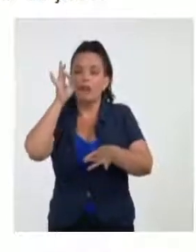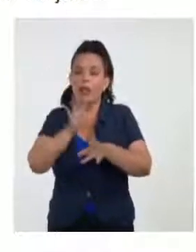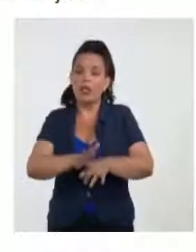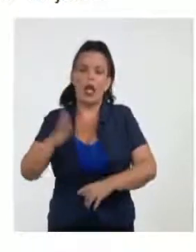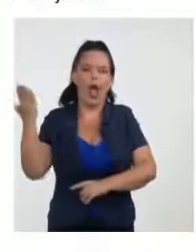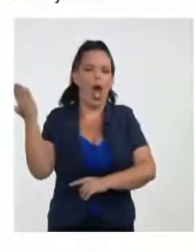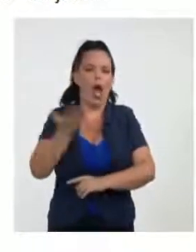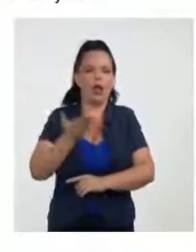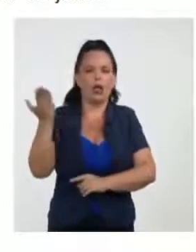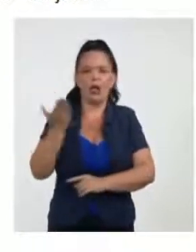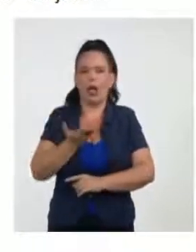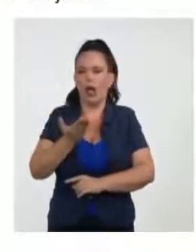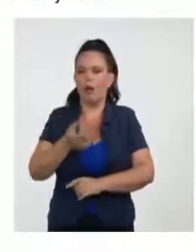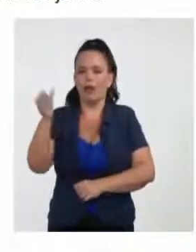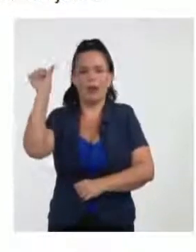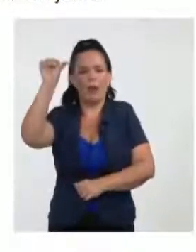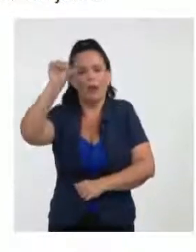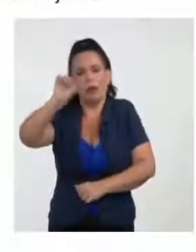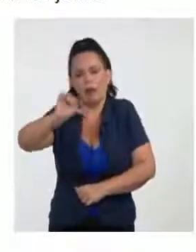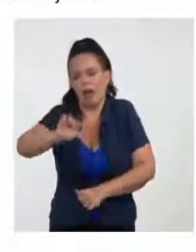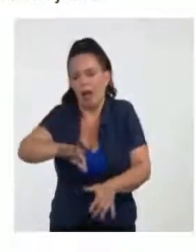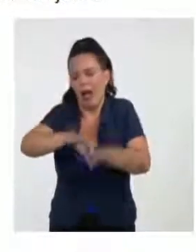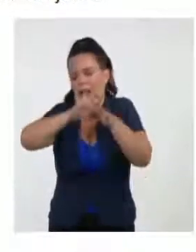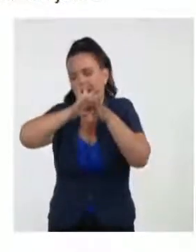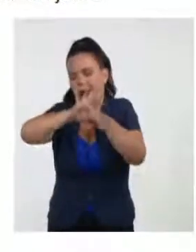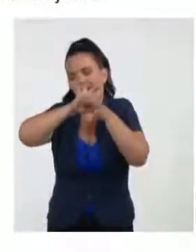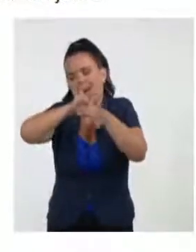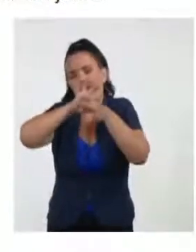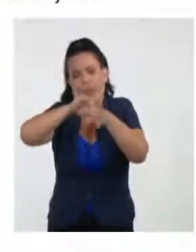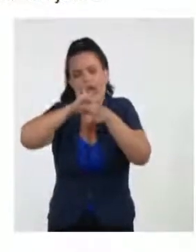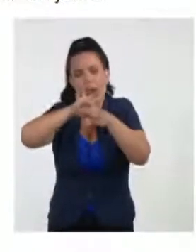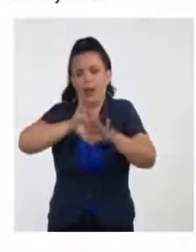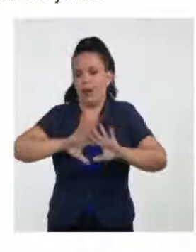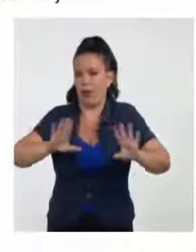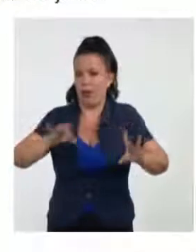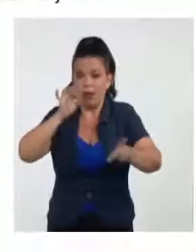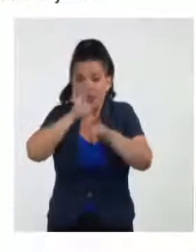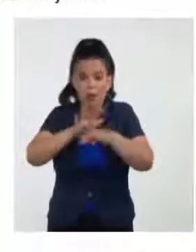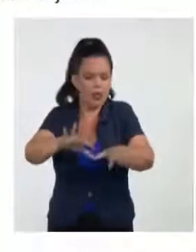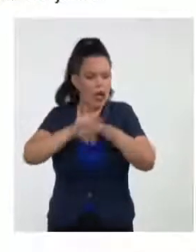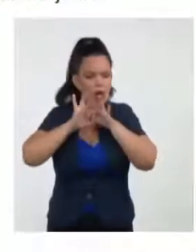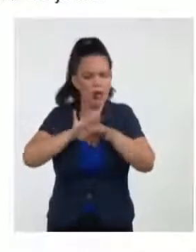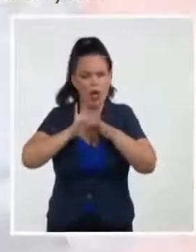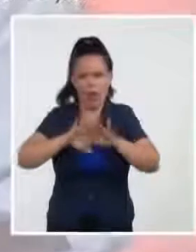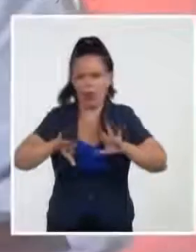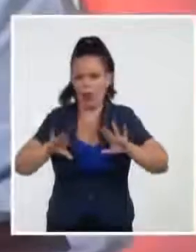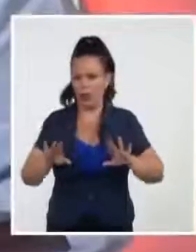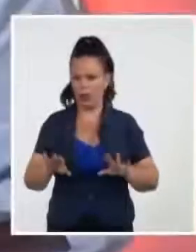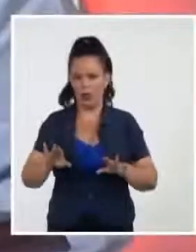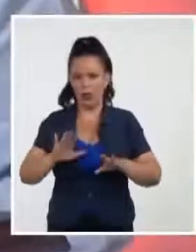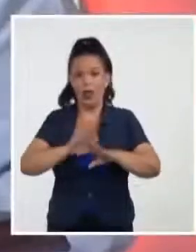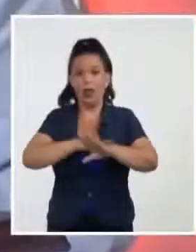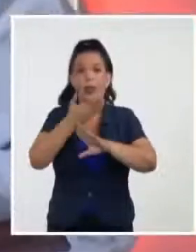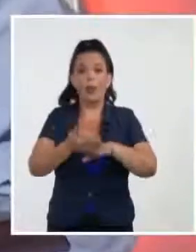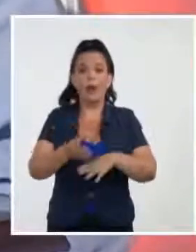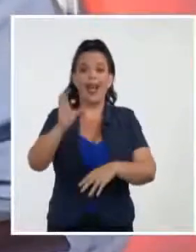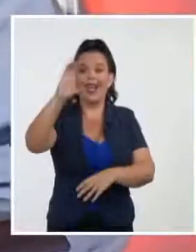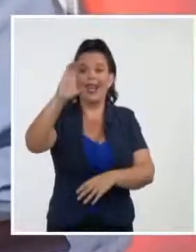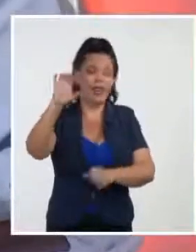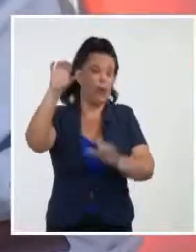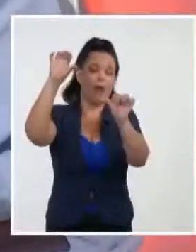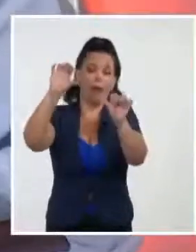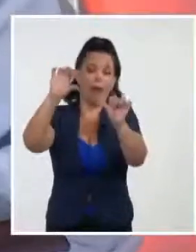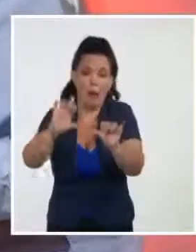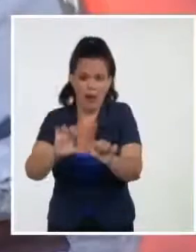la enfermedad y lamentablemente hacia el estado crítico y lamentablemente al